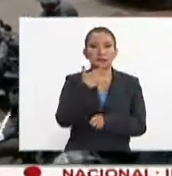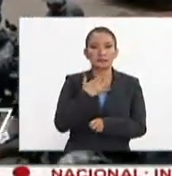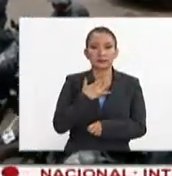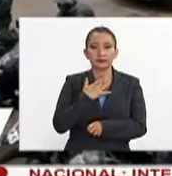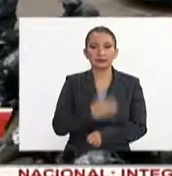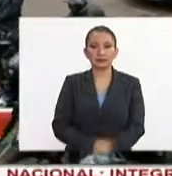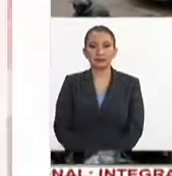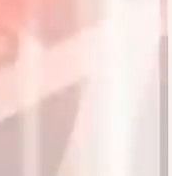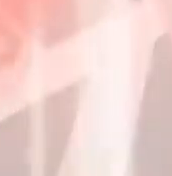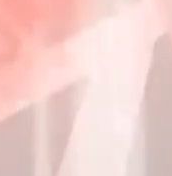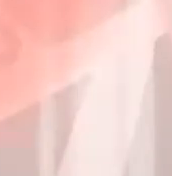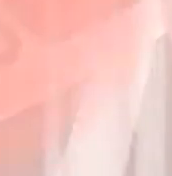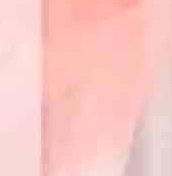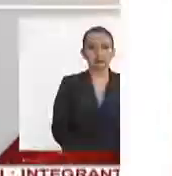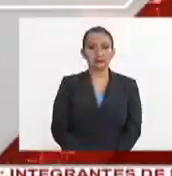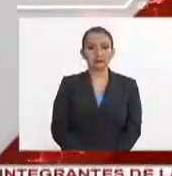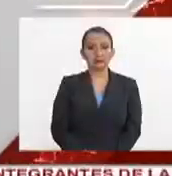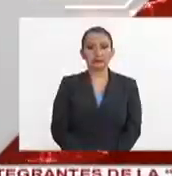combustible.